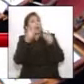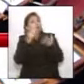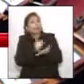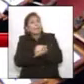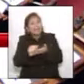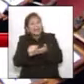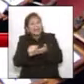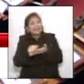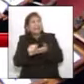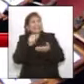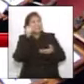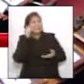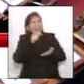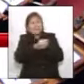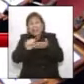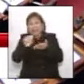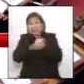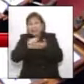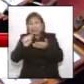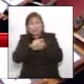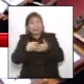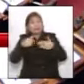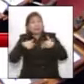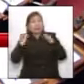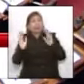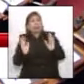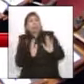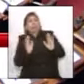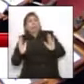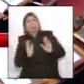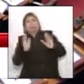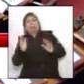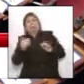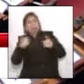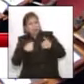meses y meses de meses he estado arrinconada ahí?